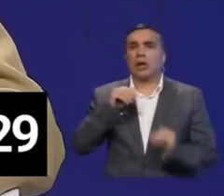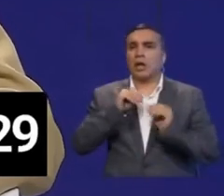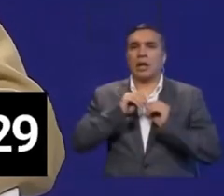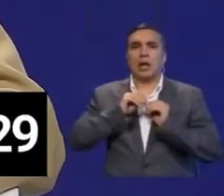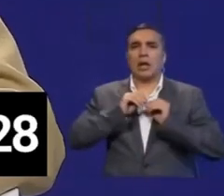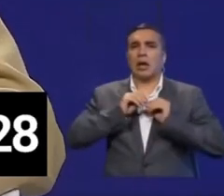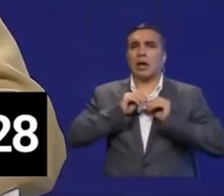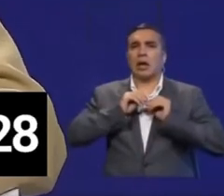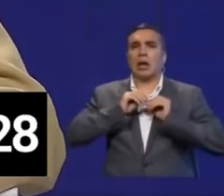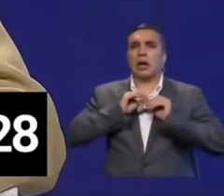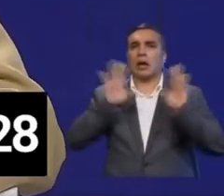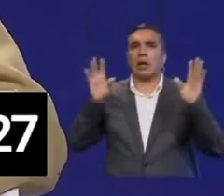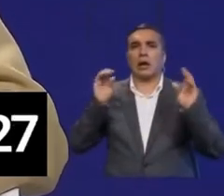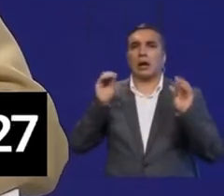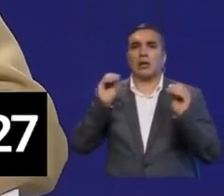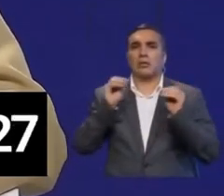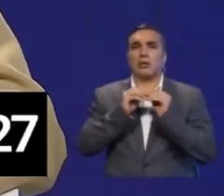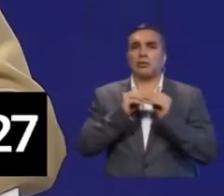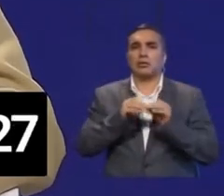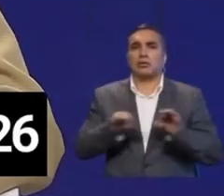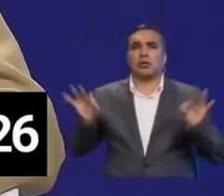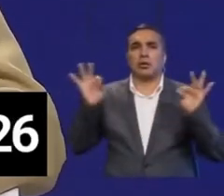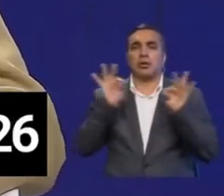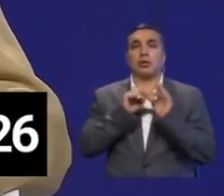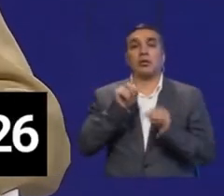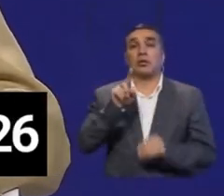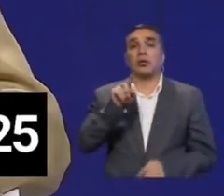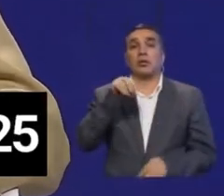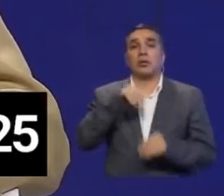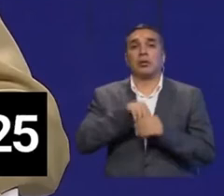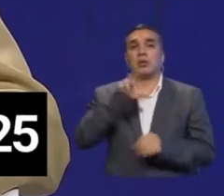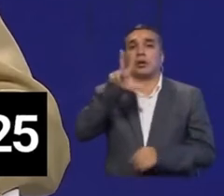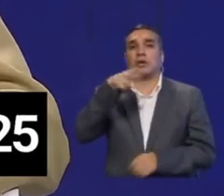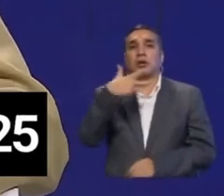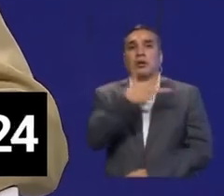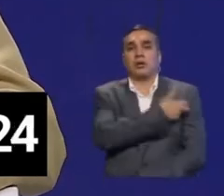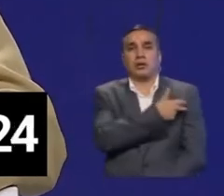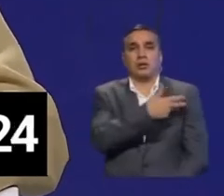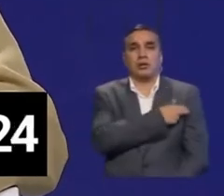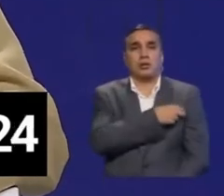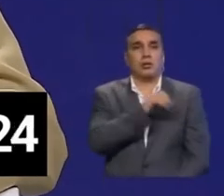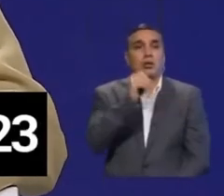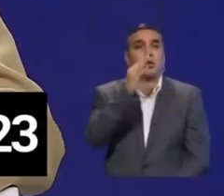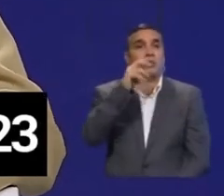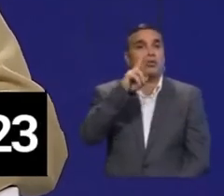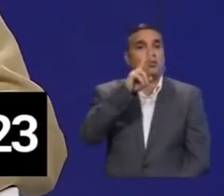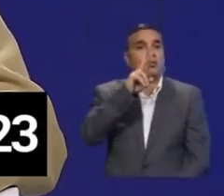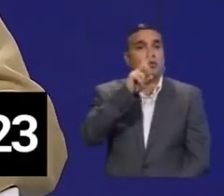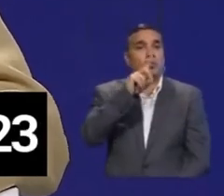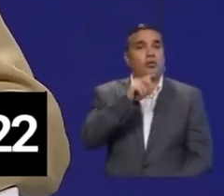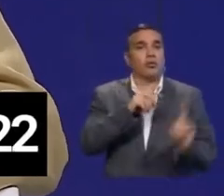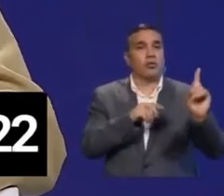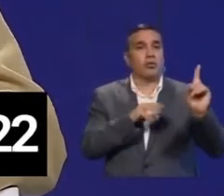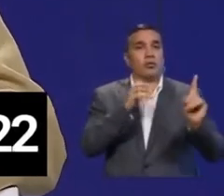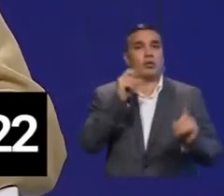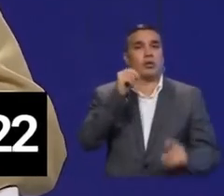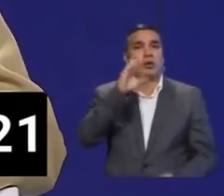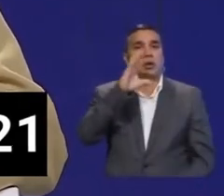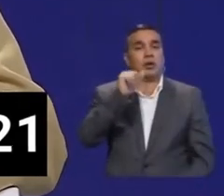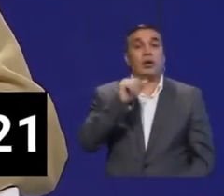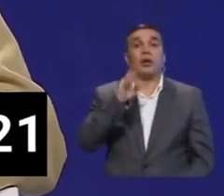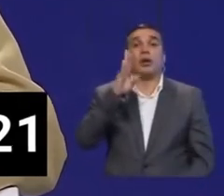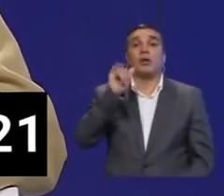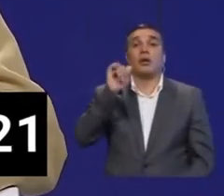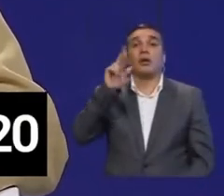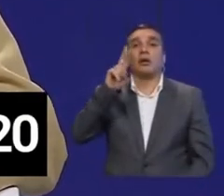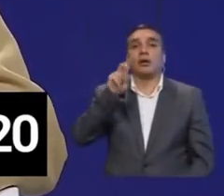lo siguiente y lo que voy a expresar. Aquí hay tres vacunas, la de Oxford, que es Seneca, la de Bayer,